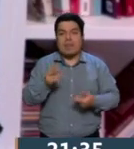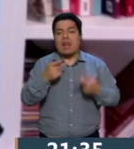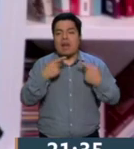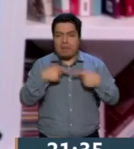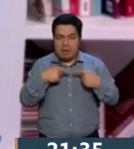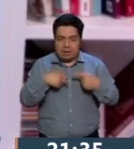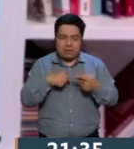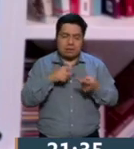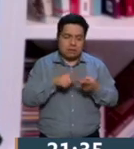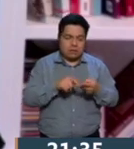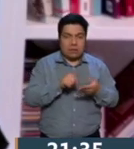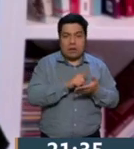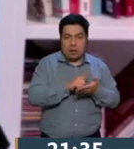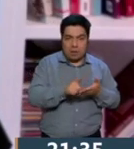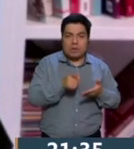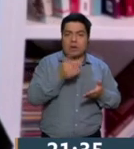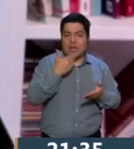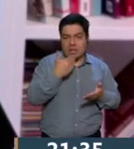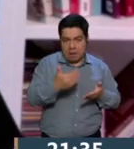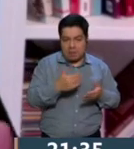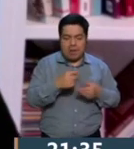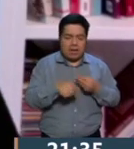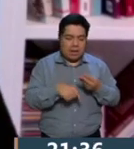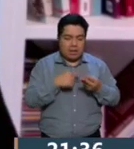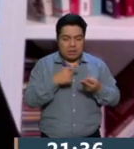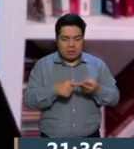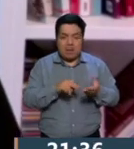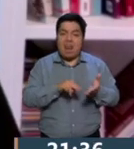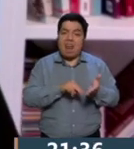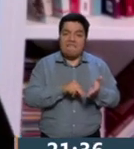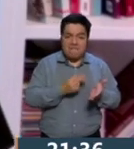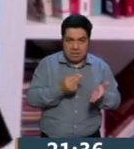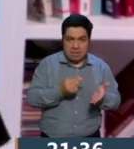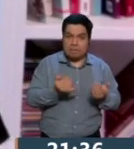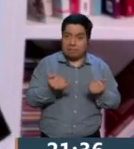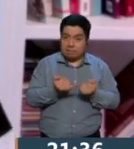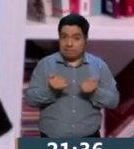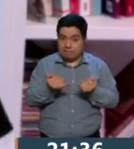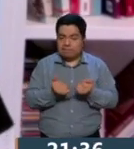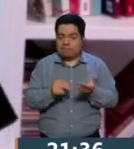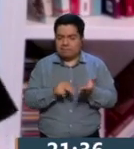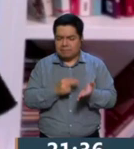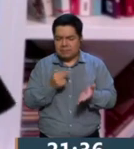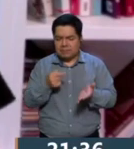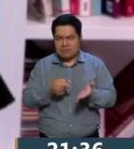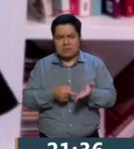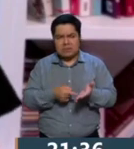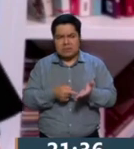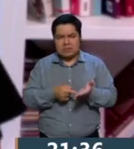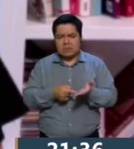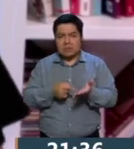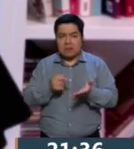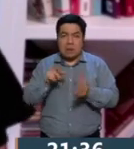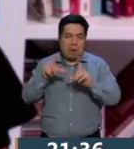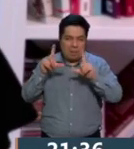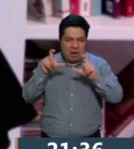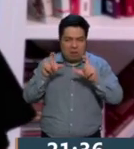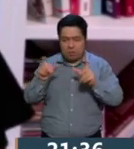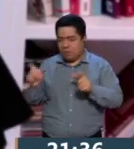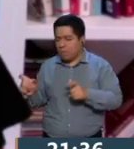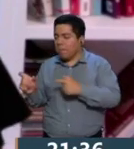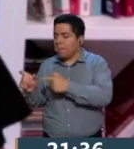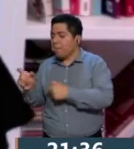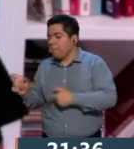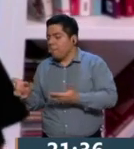el domicilio está bien, es correcto, la firma, que es otro dato que brincó mucho, es que habían tomado la foto de la firma de